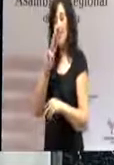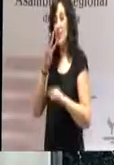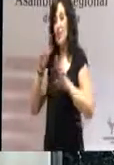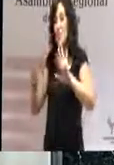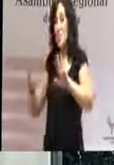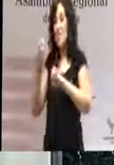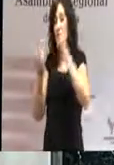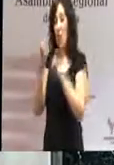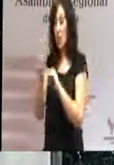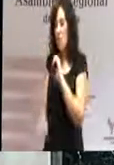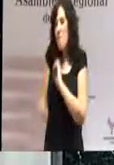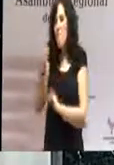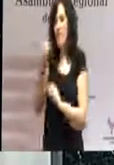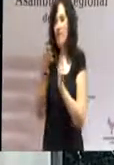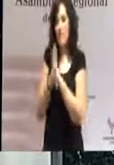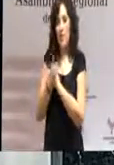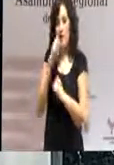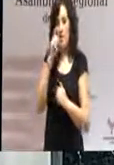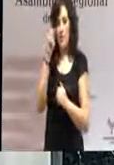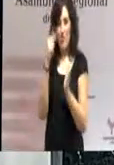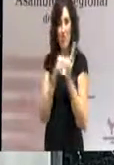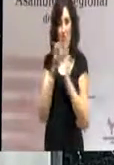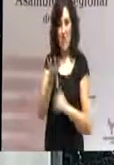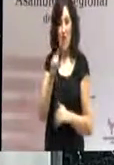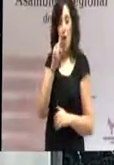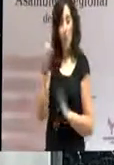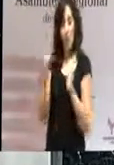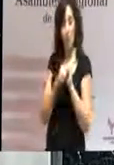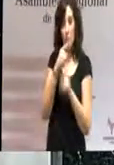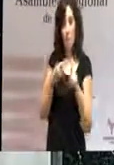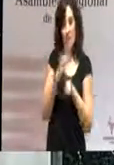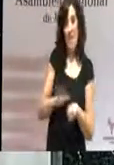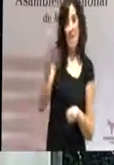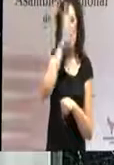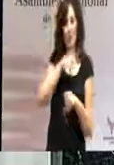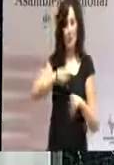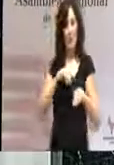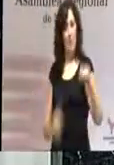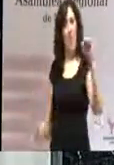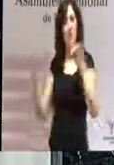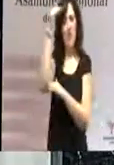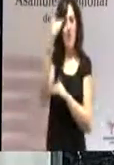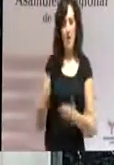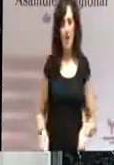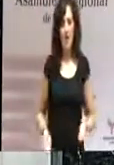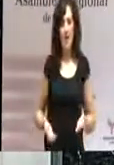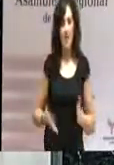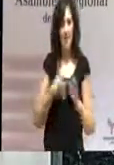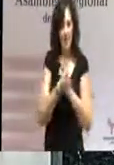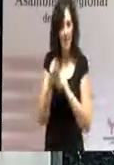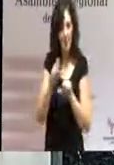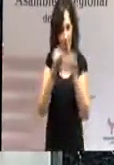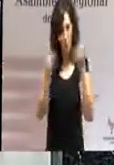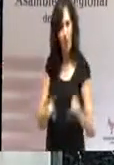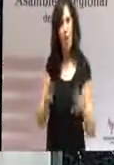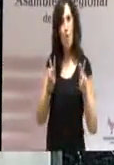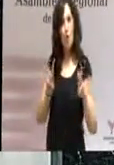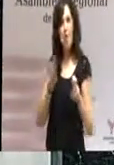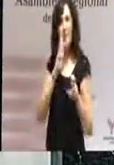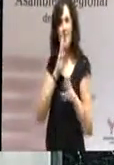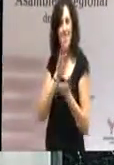año 2015, 11 puntos por encima de la media nacional. ¿Es ese el nuevo modelo del que